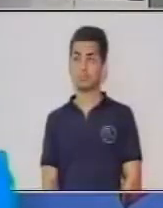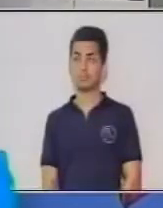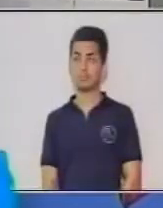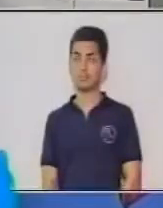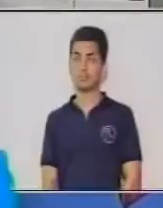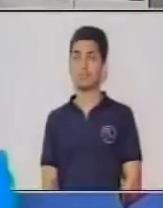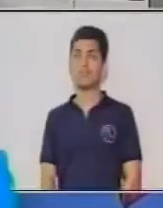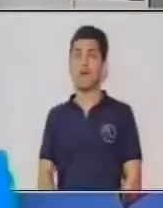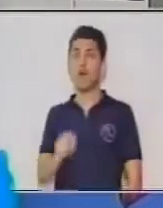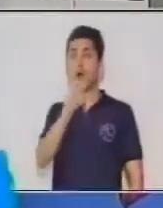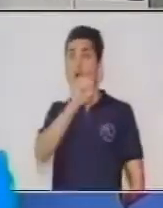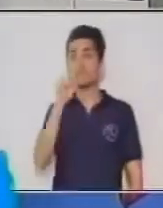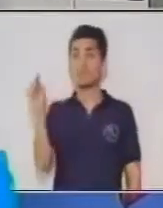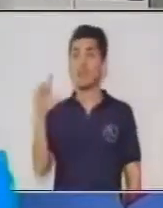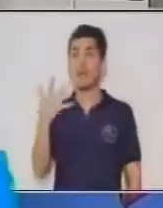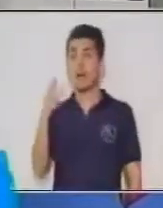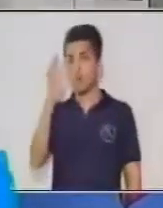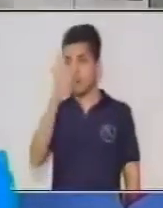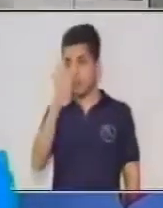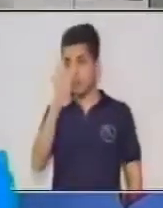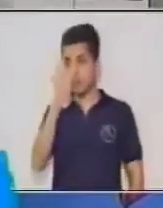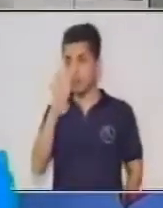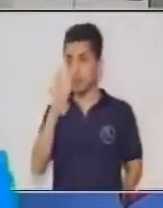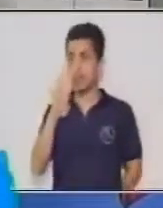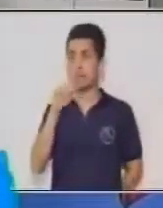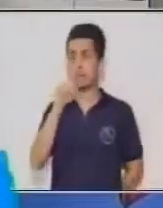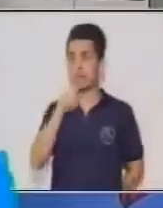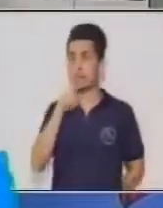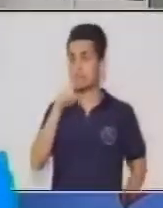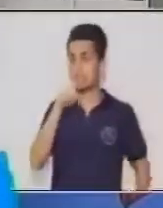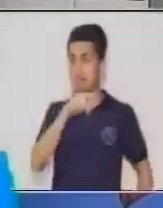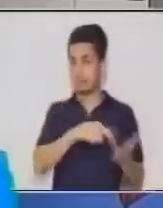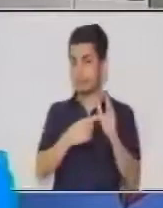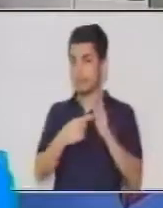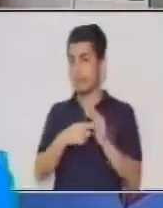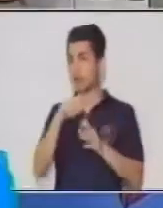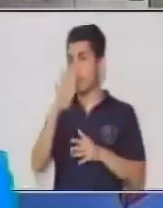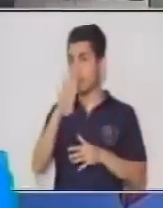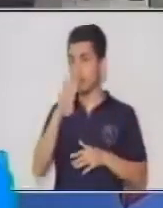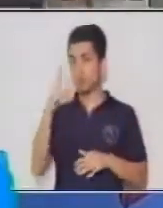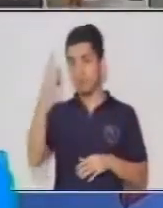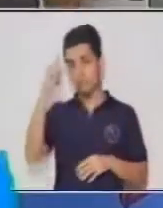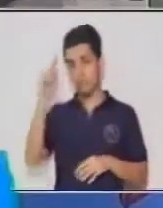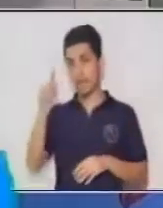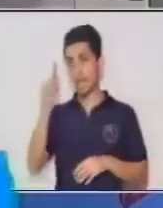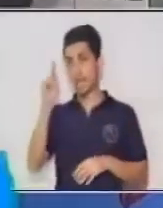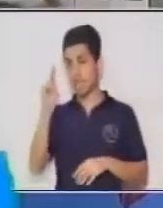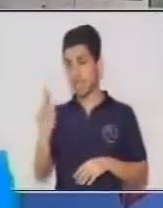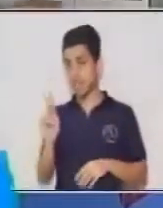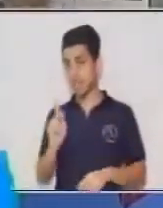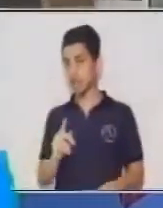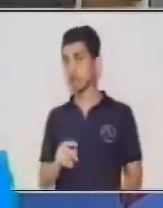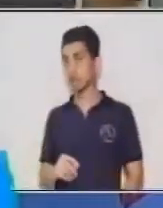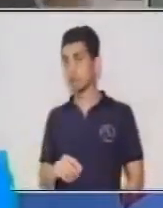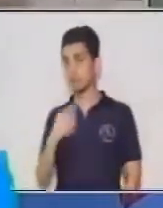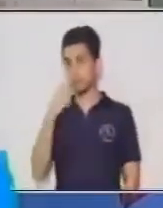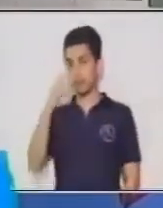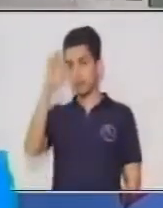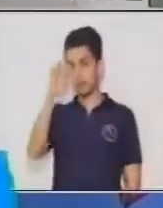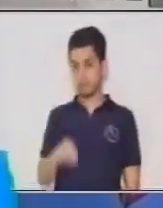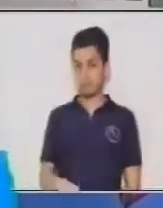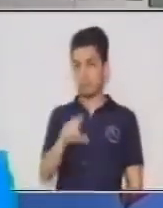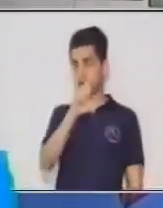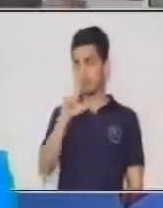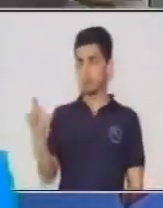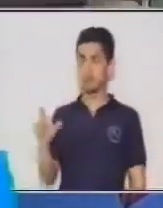asíntota horizontal es 4. Eso quiere decir que en el valor 4 de y, aquí tenemos nuestro plano cartesiano,